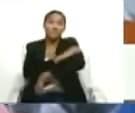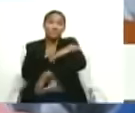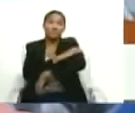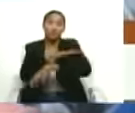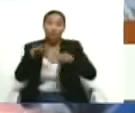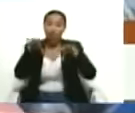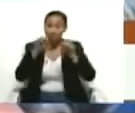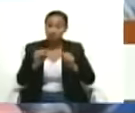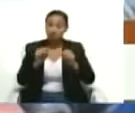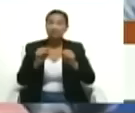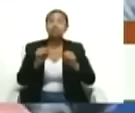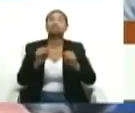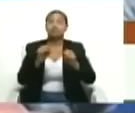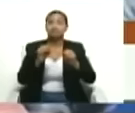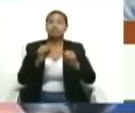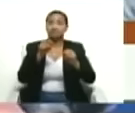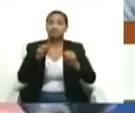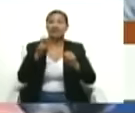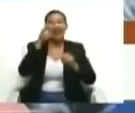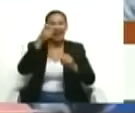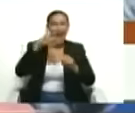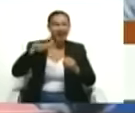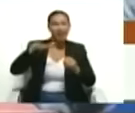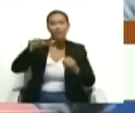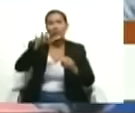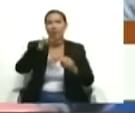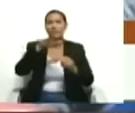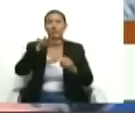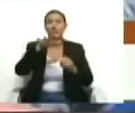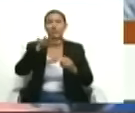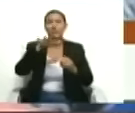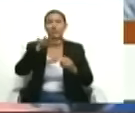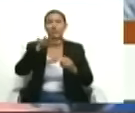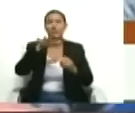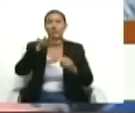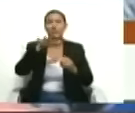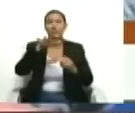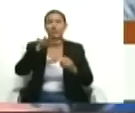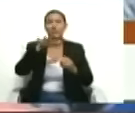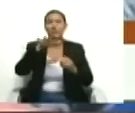apellidotes, el pueblo venezolano estaría en el olvido absoluto.